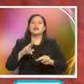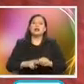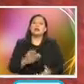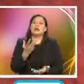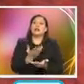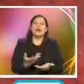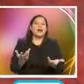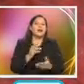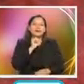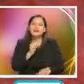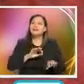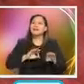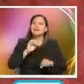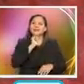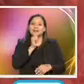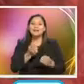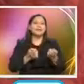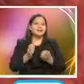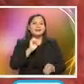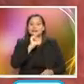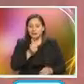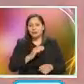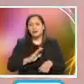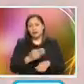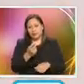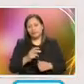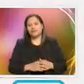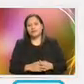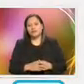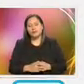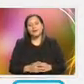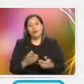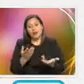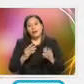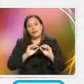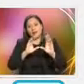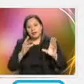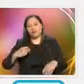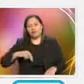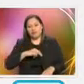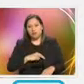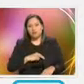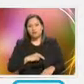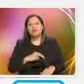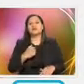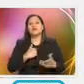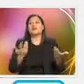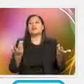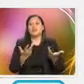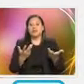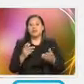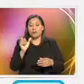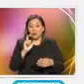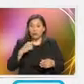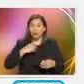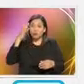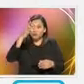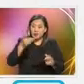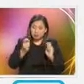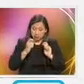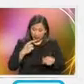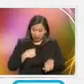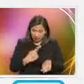Sedentaria. sin actividad física importante. Sí. Entonces, obviamente ya nos estamos encaminando a qué es lo que voy a hacer cuando esto se presenta.